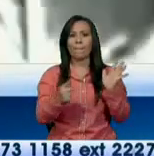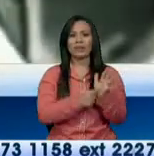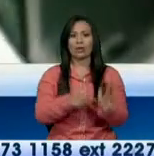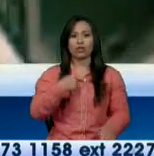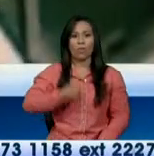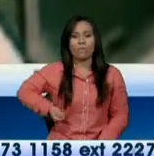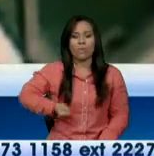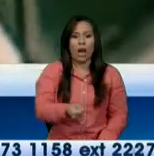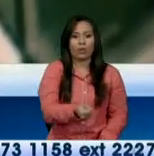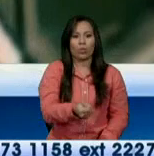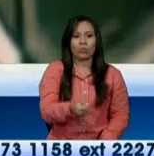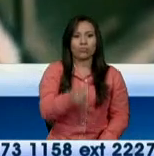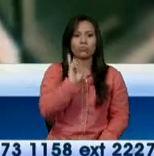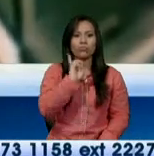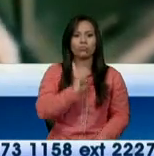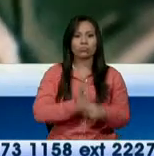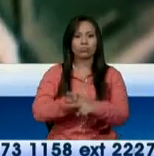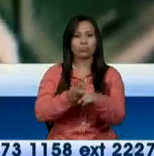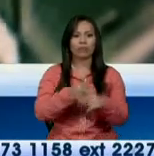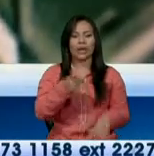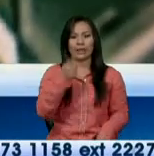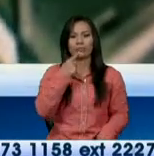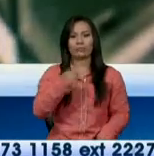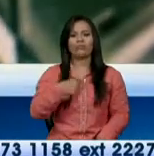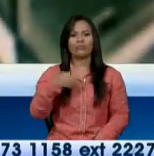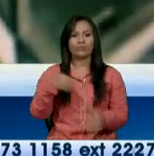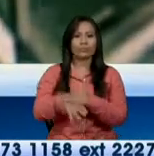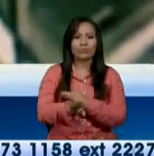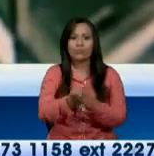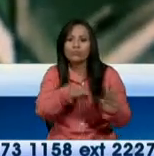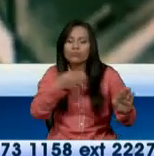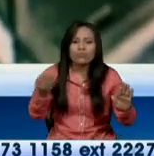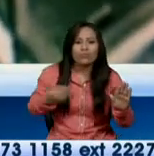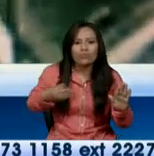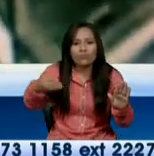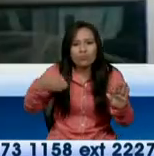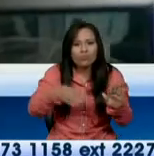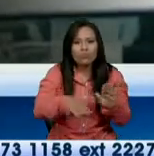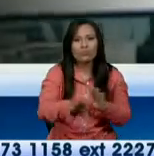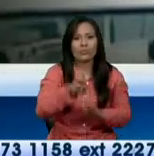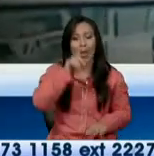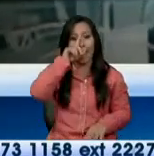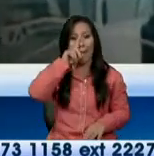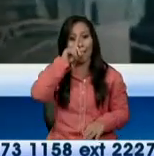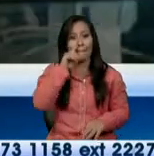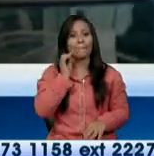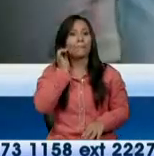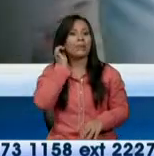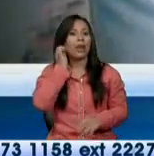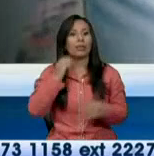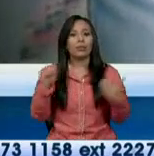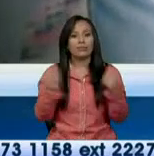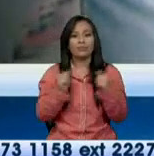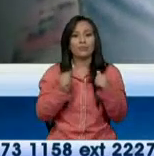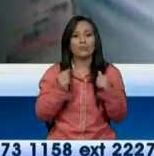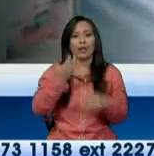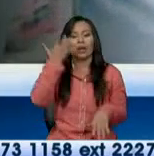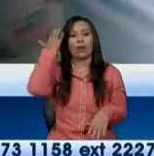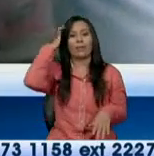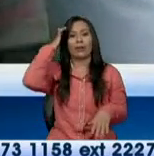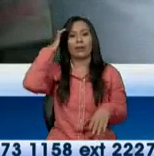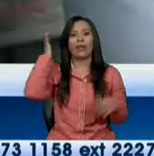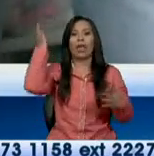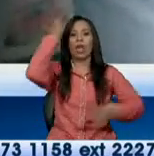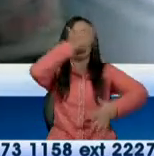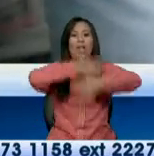matar. Uno de ellos ingresa hasta el lugar en donde se atiende a los clientes. Y para tres empleadas del sitio, el miedo y la angustia se